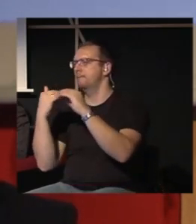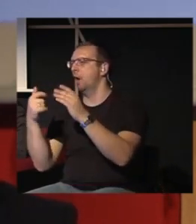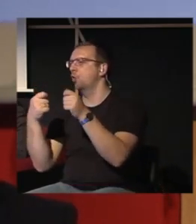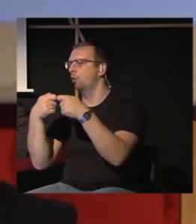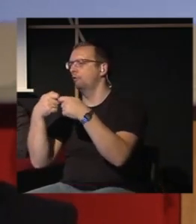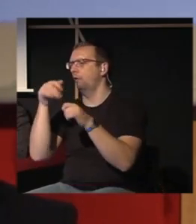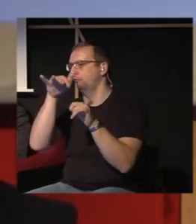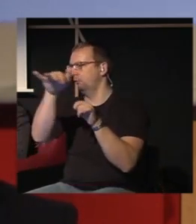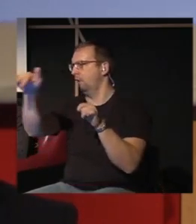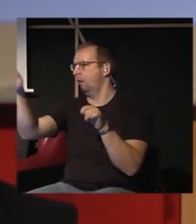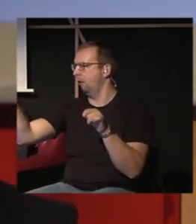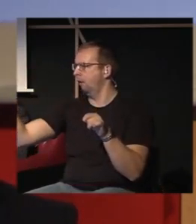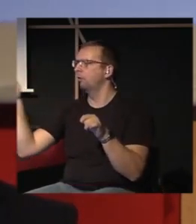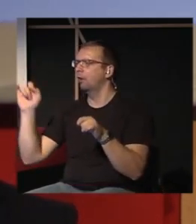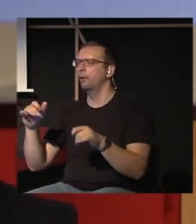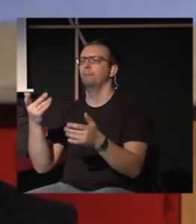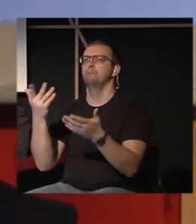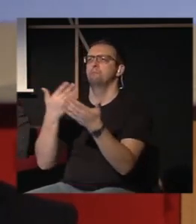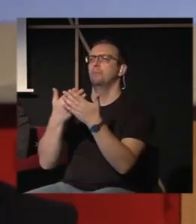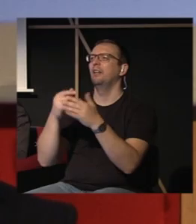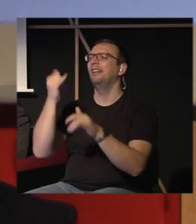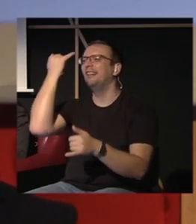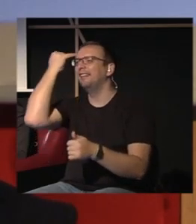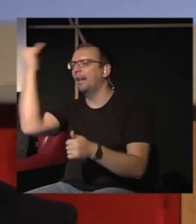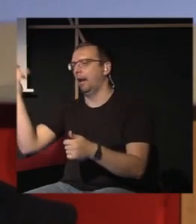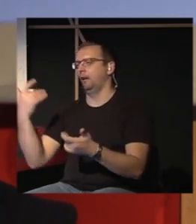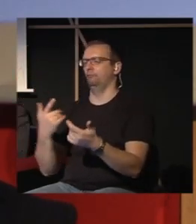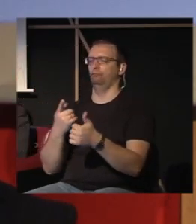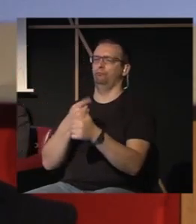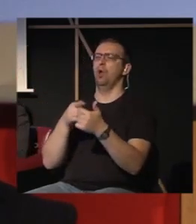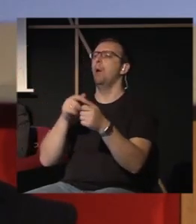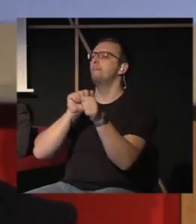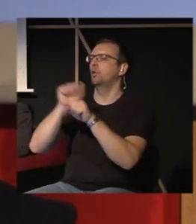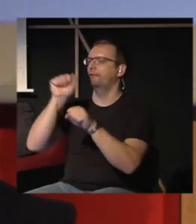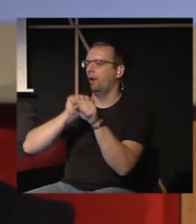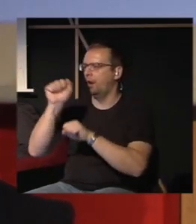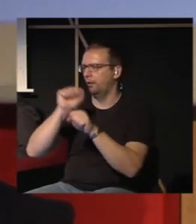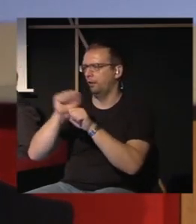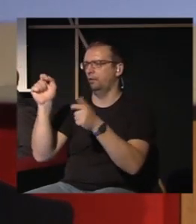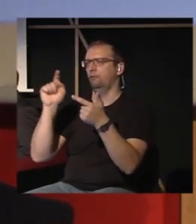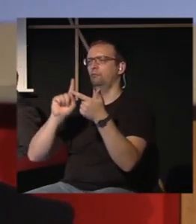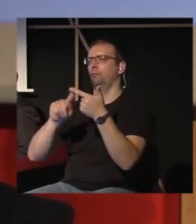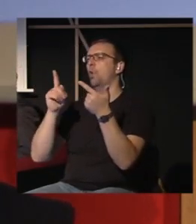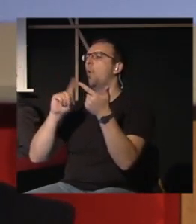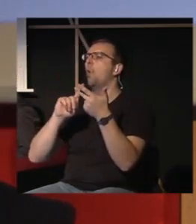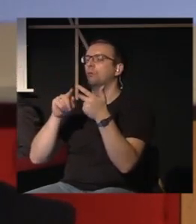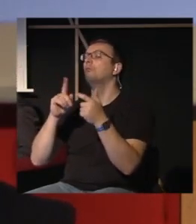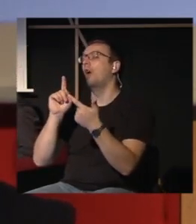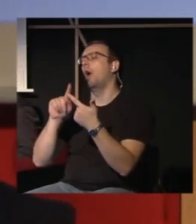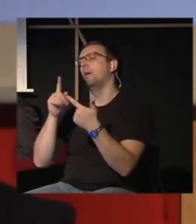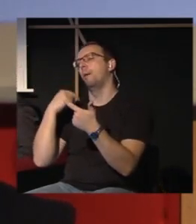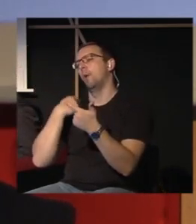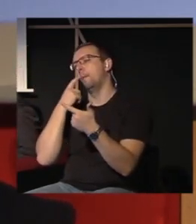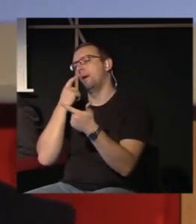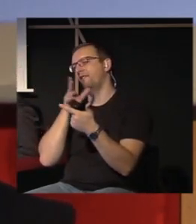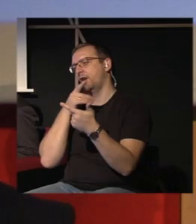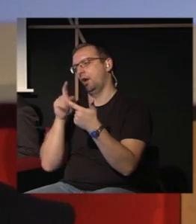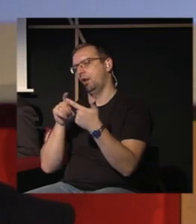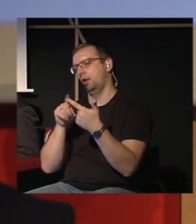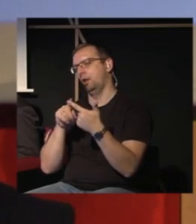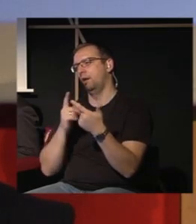reclamaciones al principio y todavía son bastantes. Esperamos poder reducirlas a medida que vayamos mejorando y haciendo más